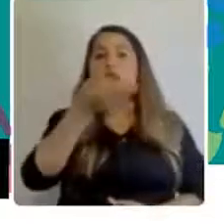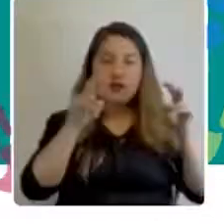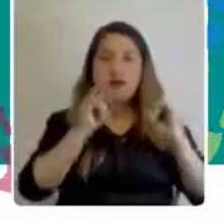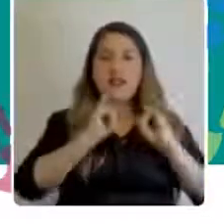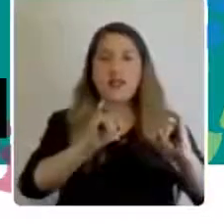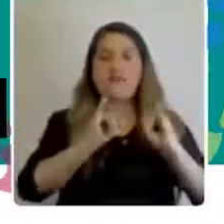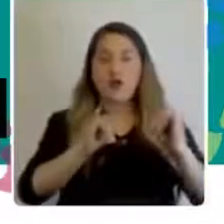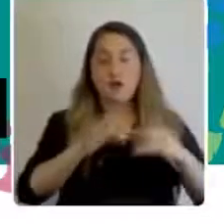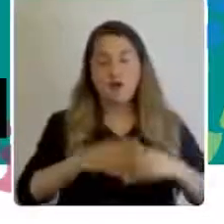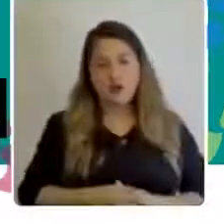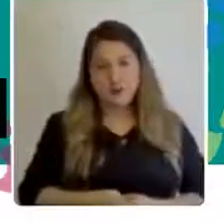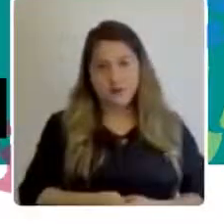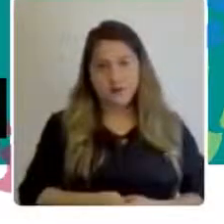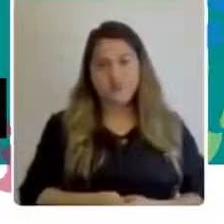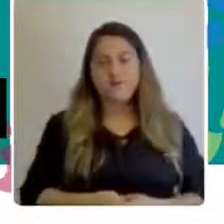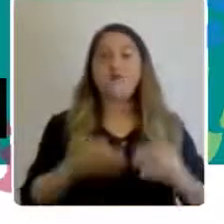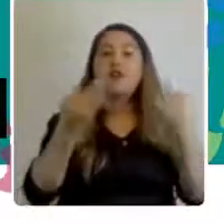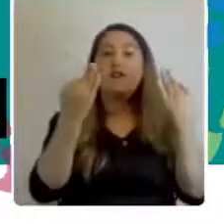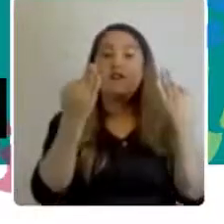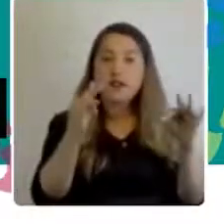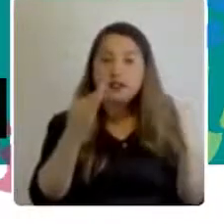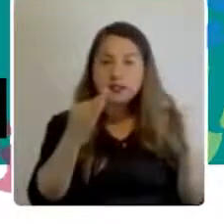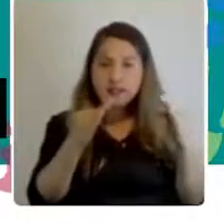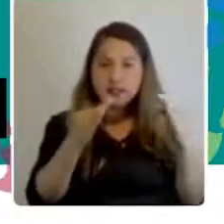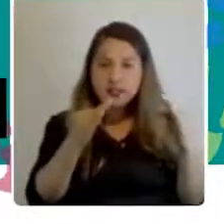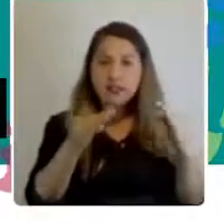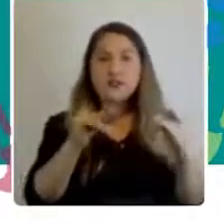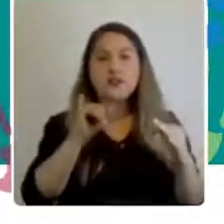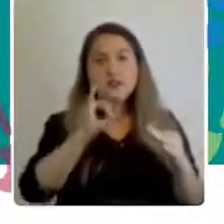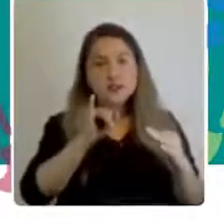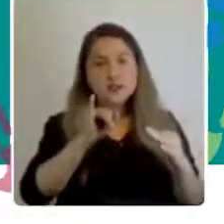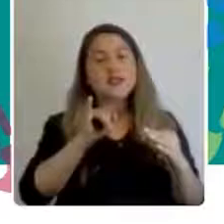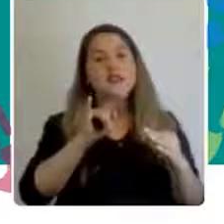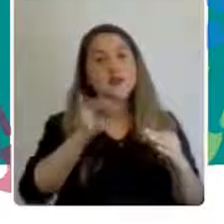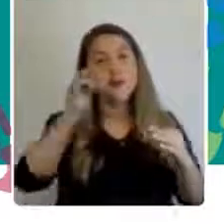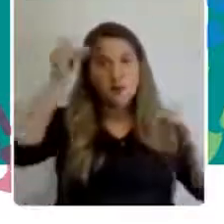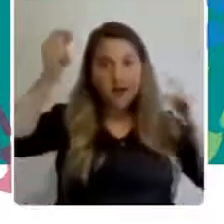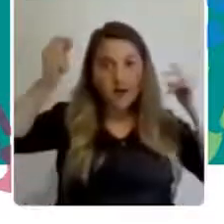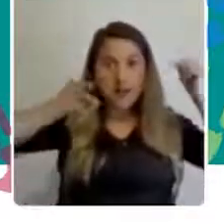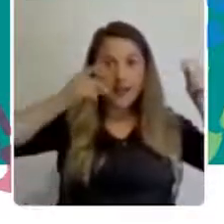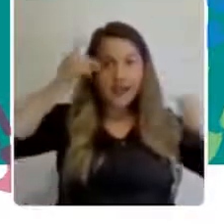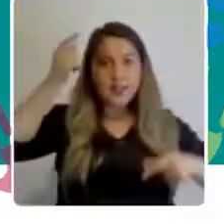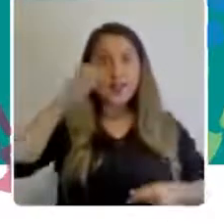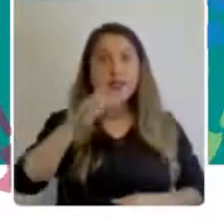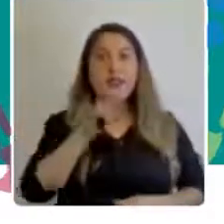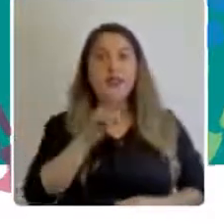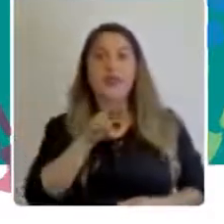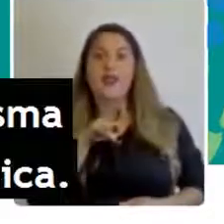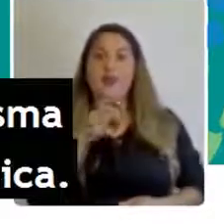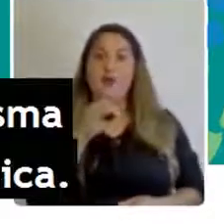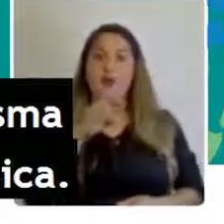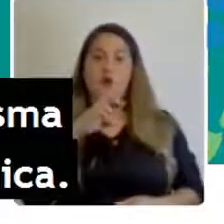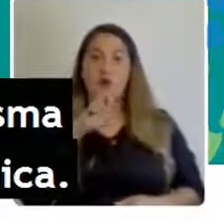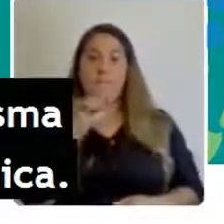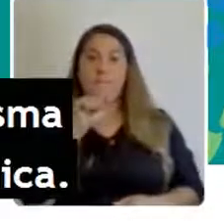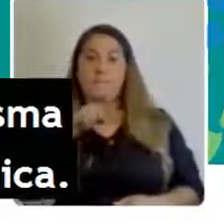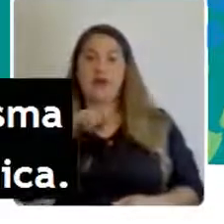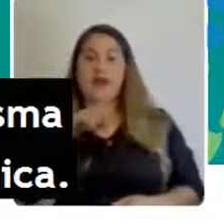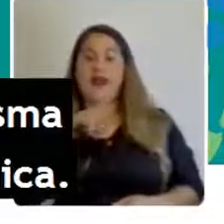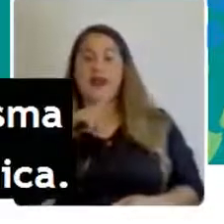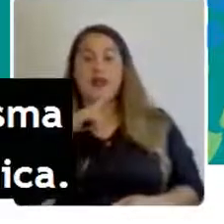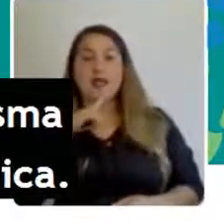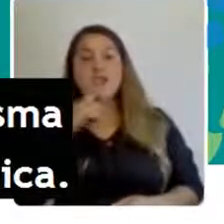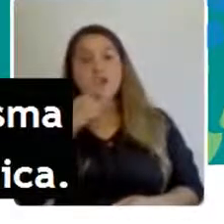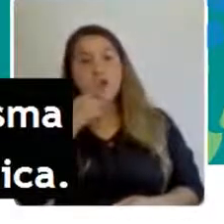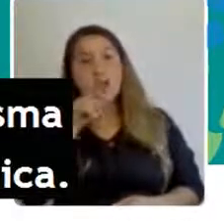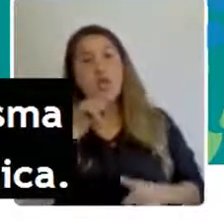información. Felicitaciones en particular, además, por la iniciativa Europlan, entre todas esas otras que nos enumeraba al final, por el hecho de haber tenido usted misma